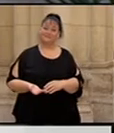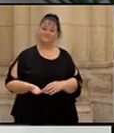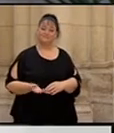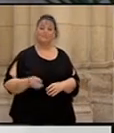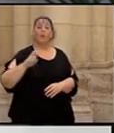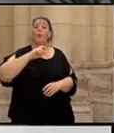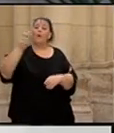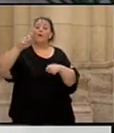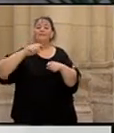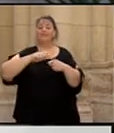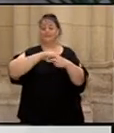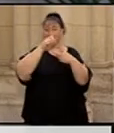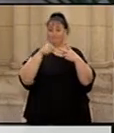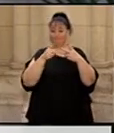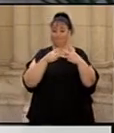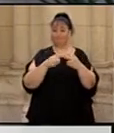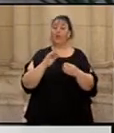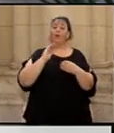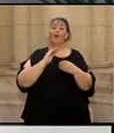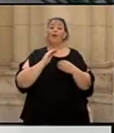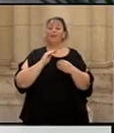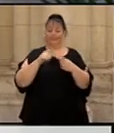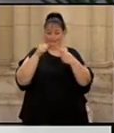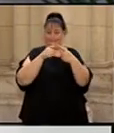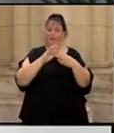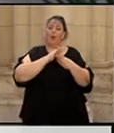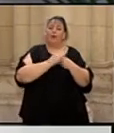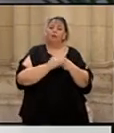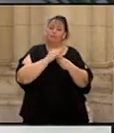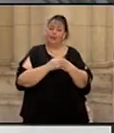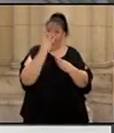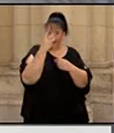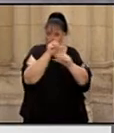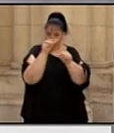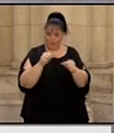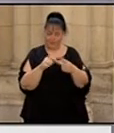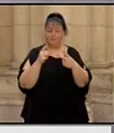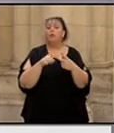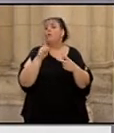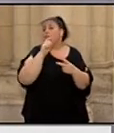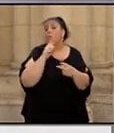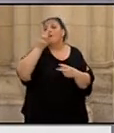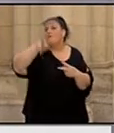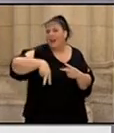Otro rasgo de consolar. Otra forma de consolar es la verdad.